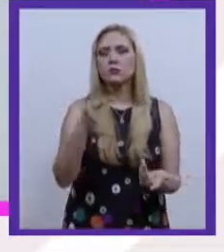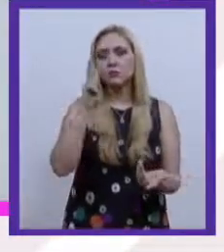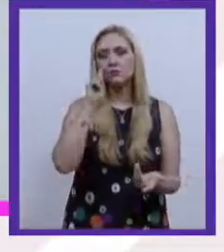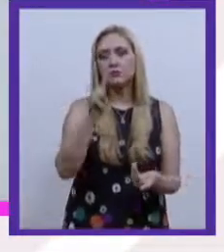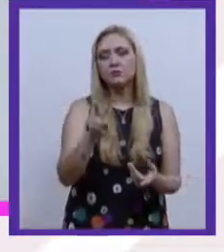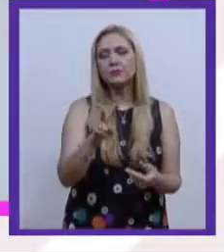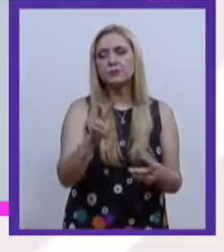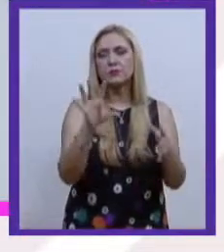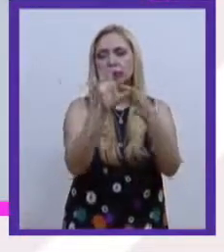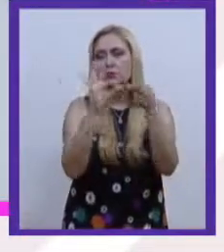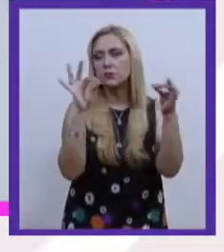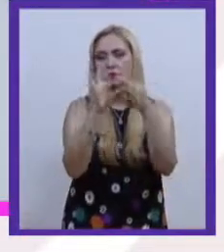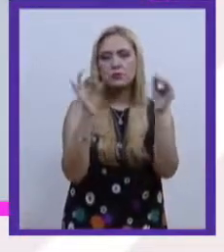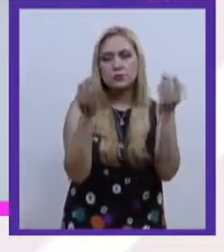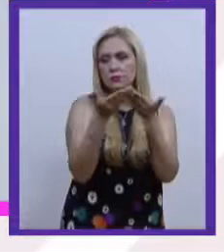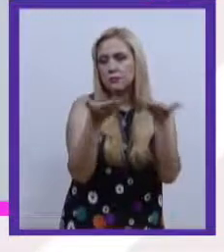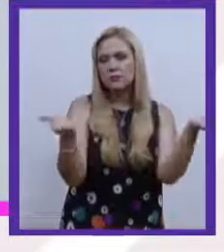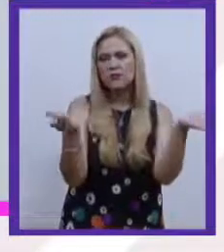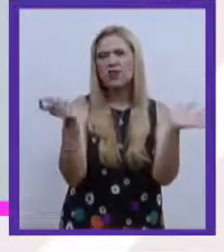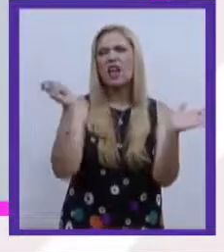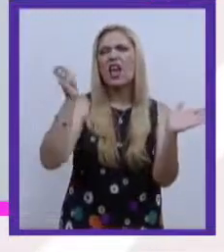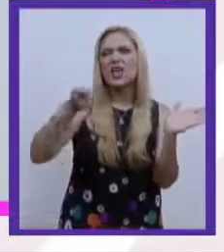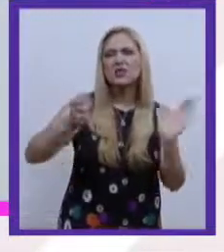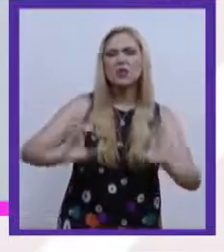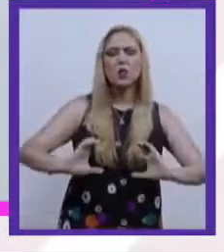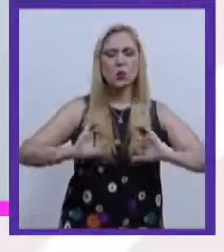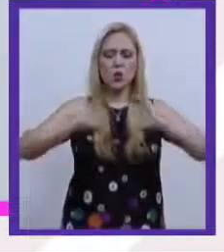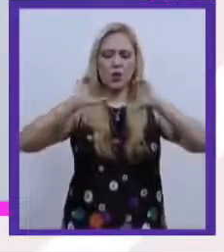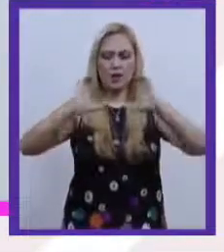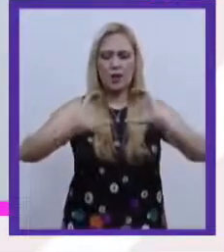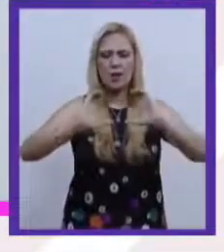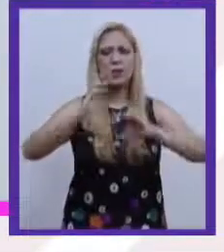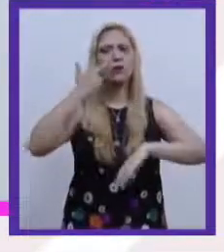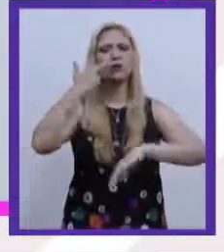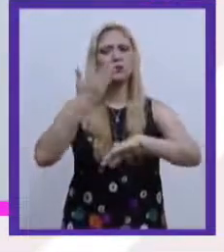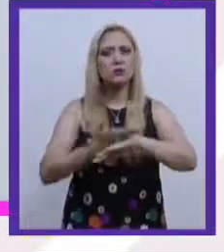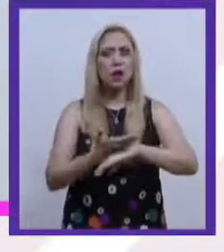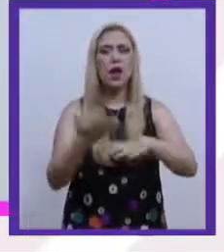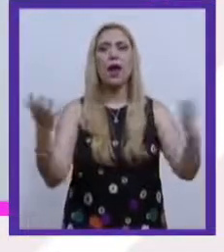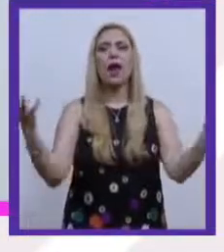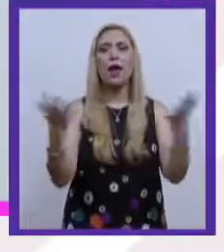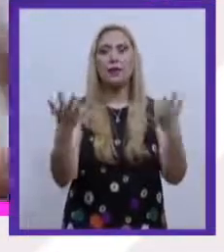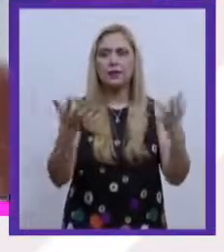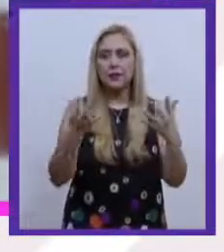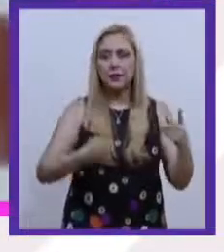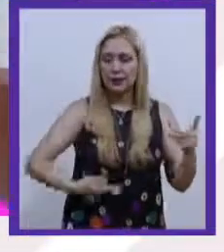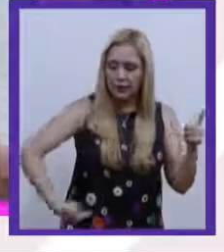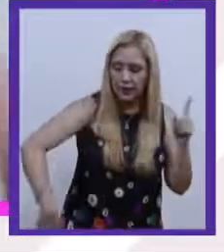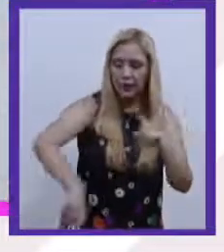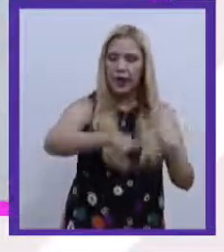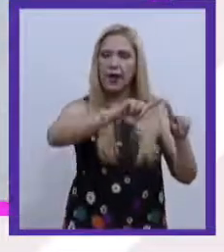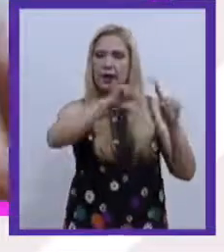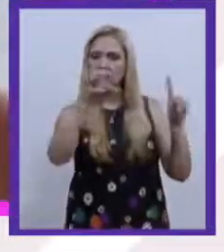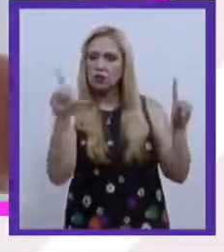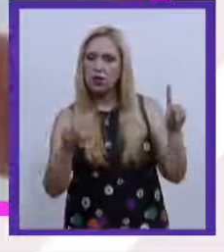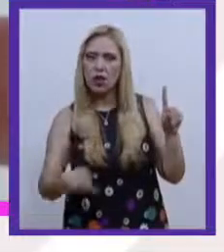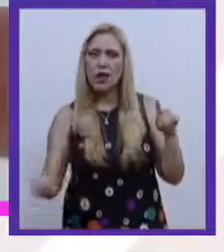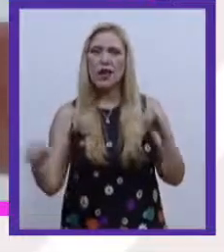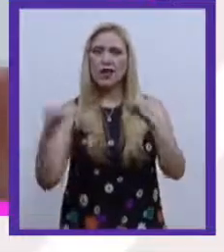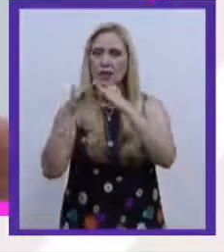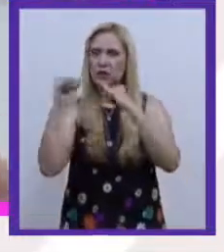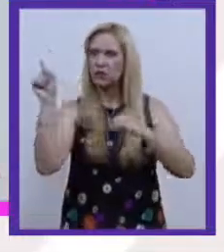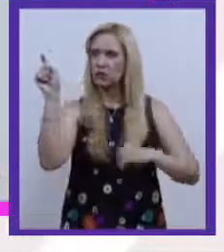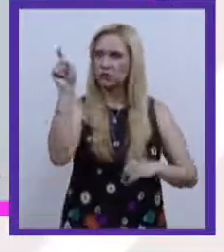significa el cuidado y estas tareas. Se crea el sistema nacional, todas las dependencias